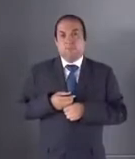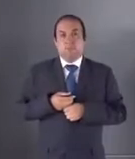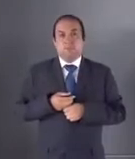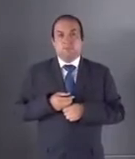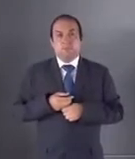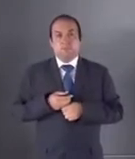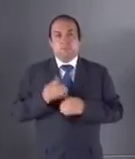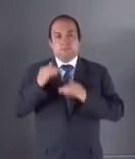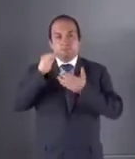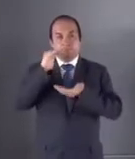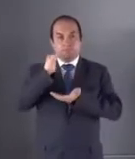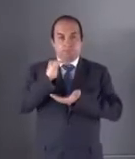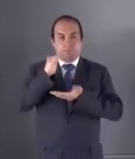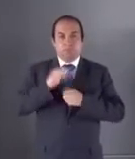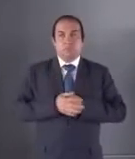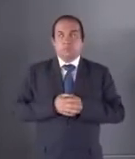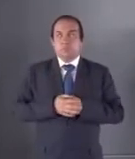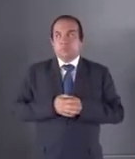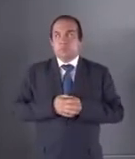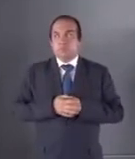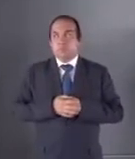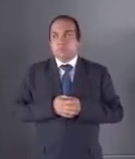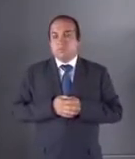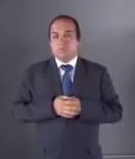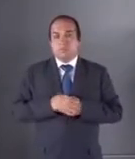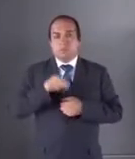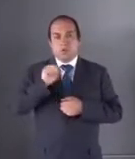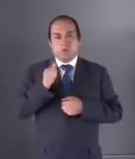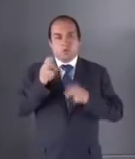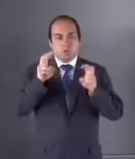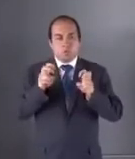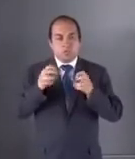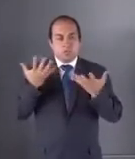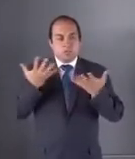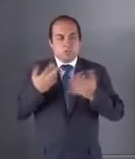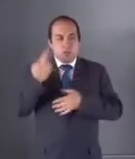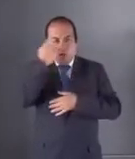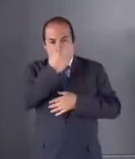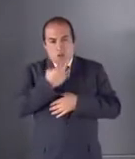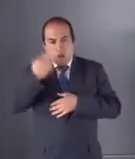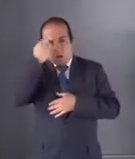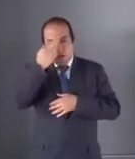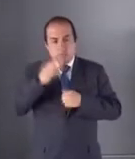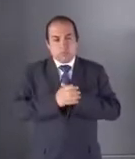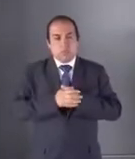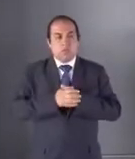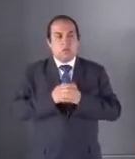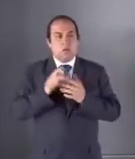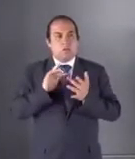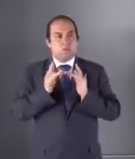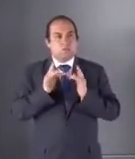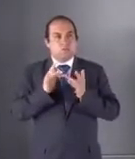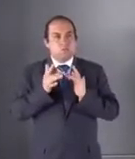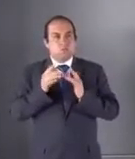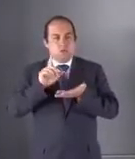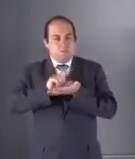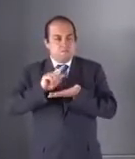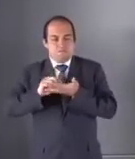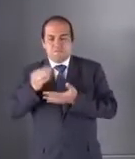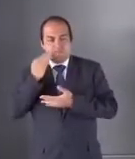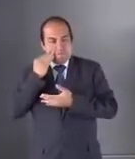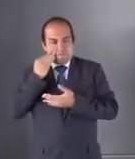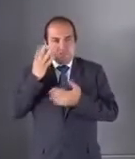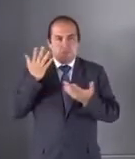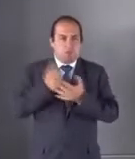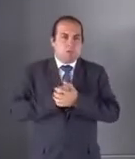Ok, y por otro tema, doctora... hicimos una revisión en las redes sociales de los 16